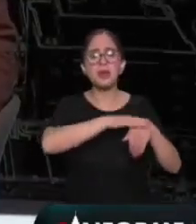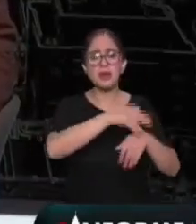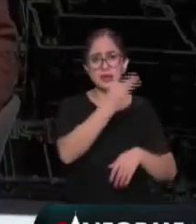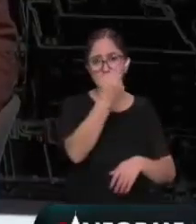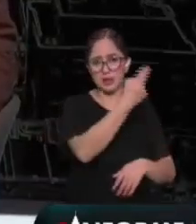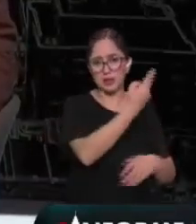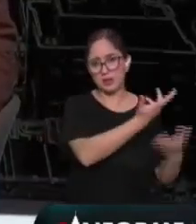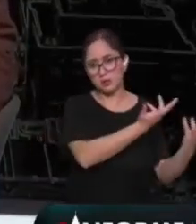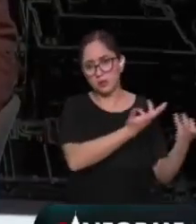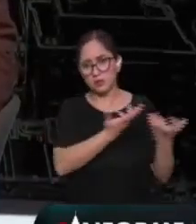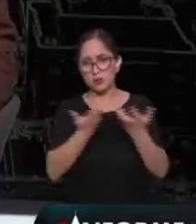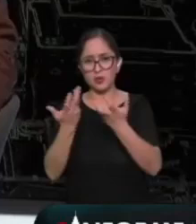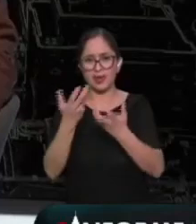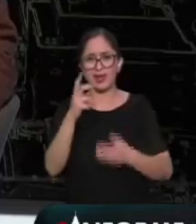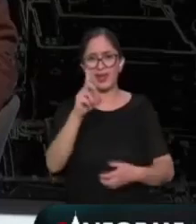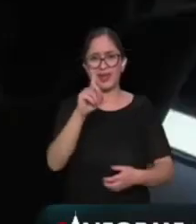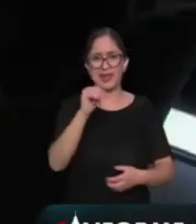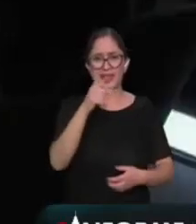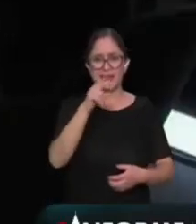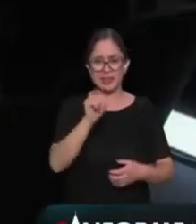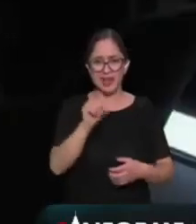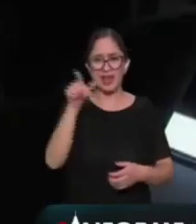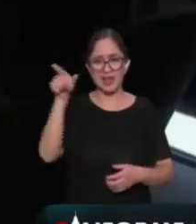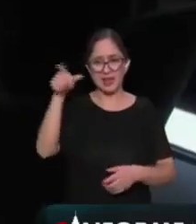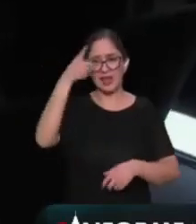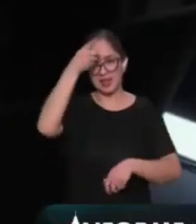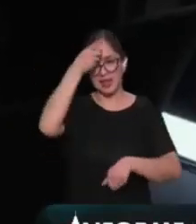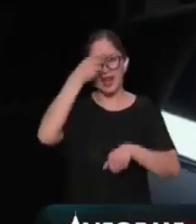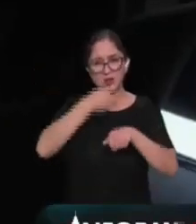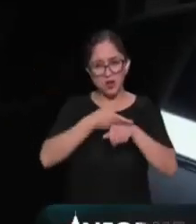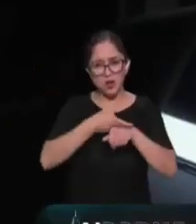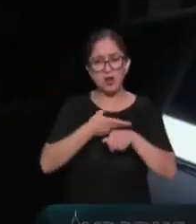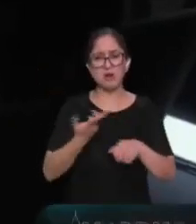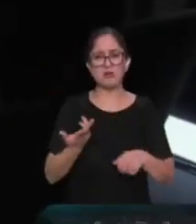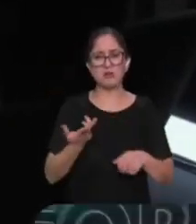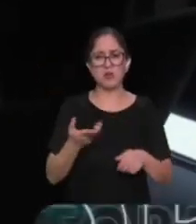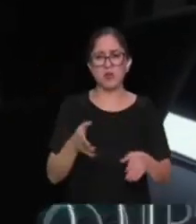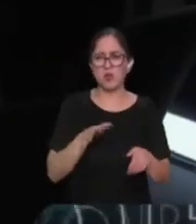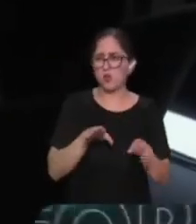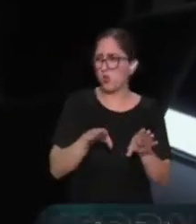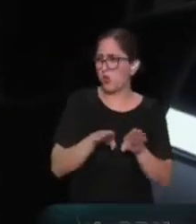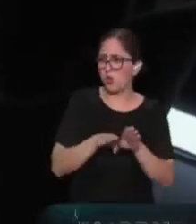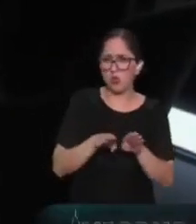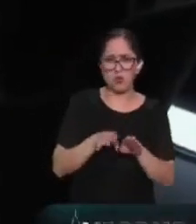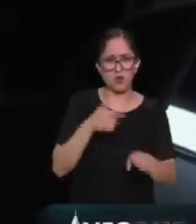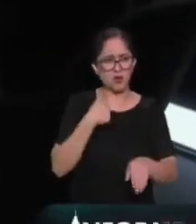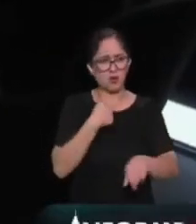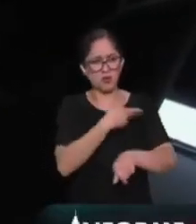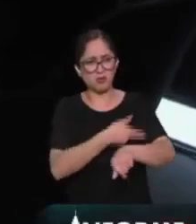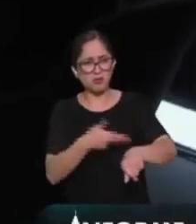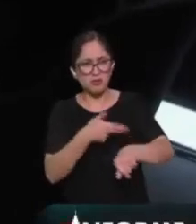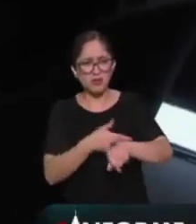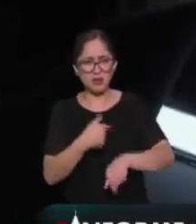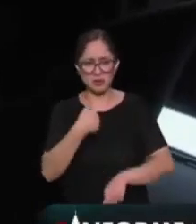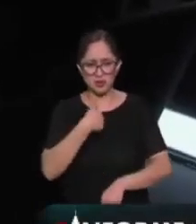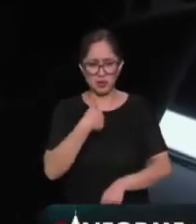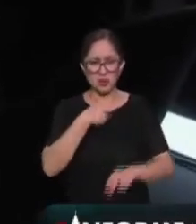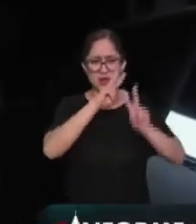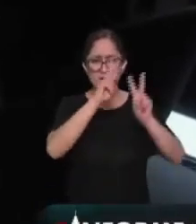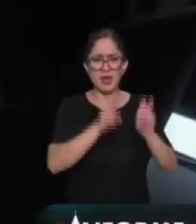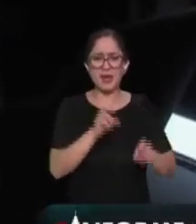diligencia ahí a la dirección. Entonces dice ella, ¿pero cómo? ¿Cuál diligencia? Si mi asunto es por exhorto.